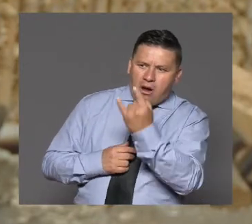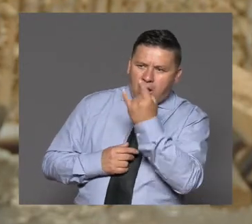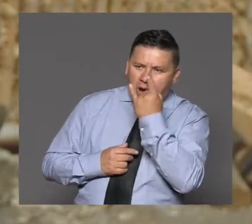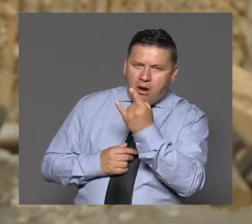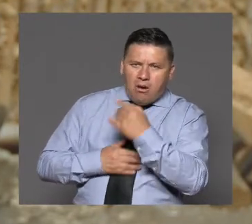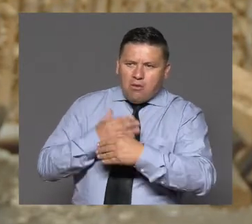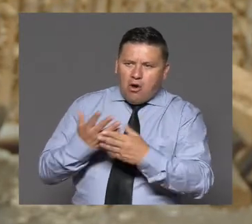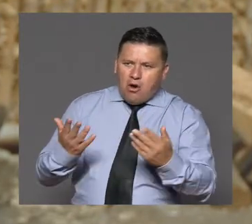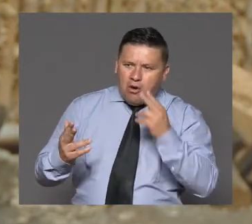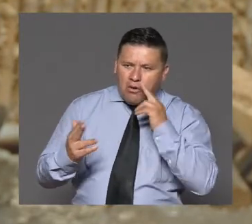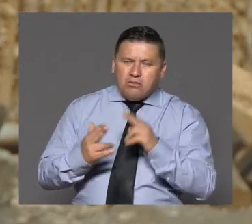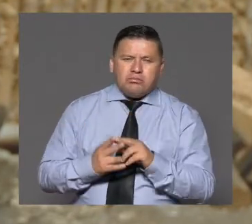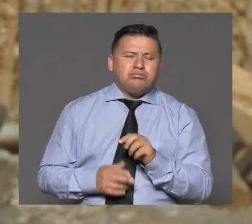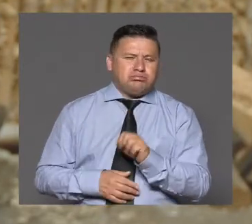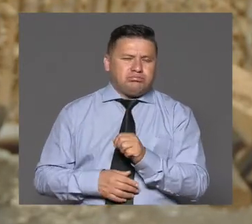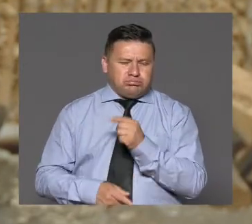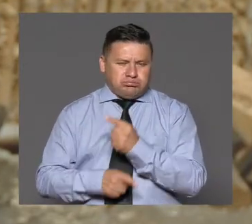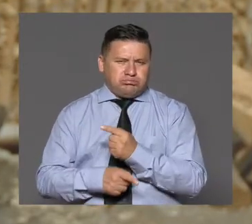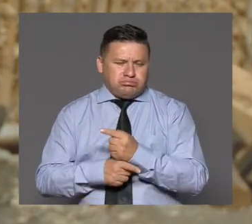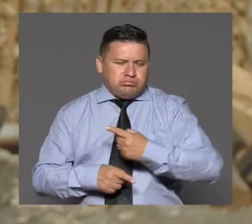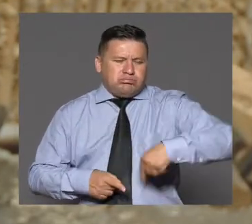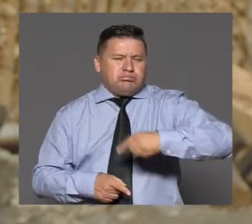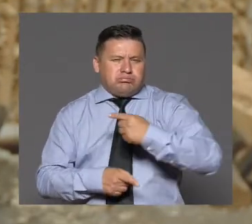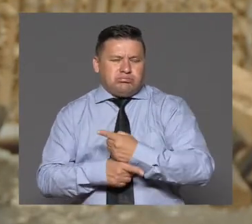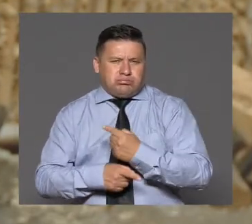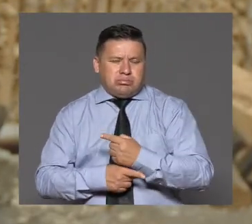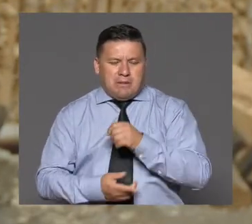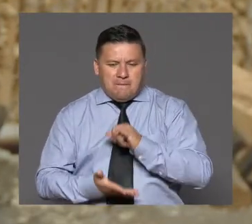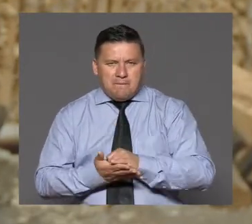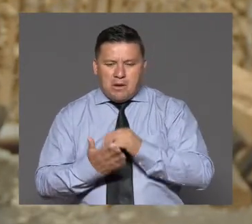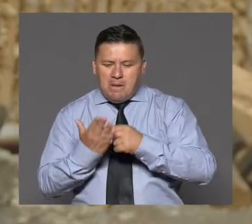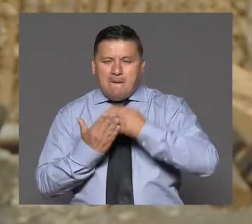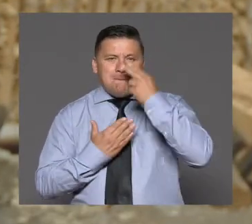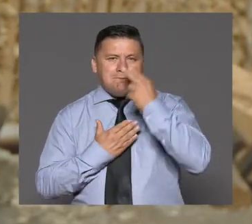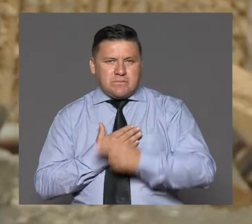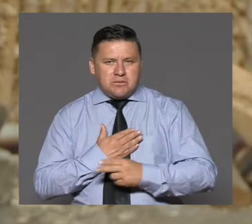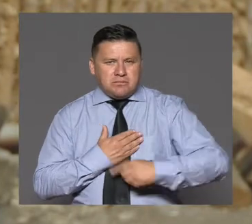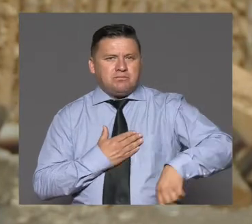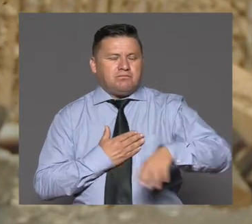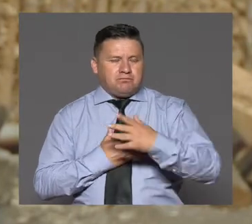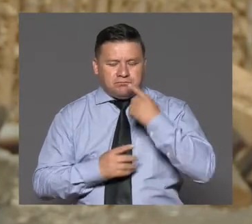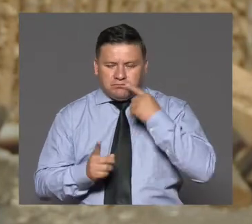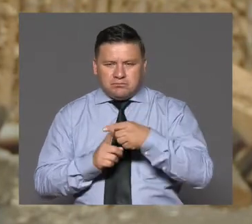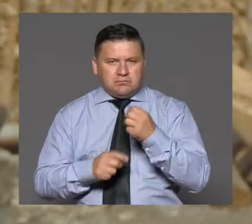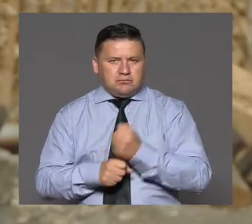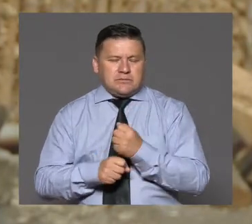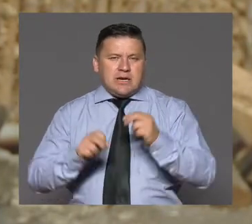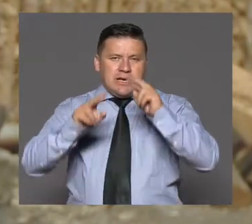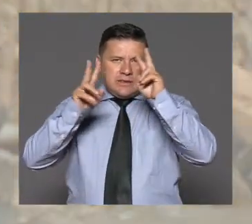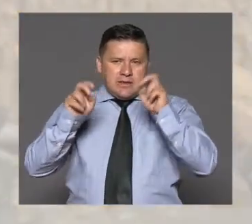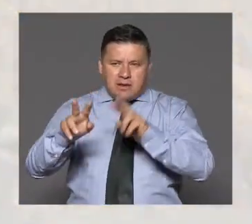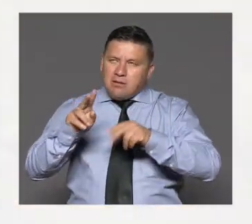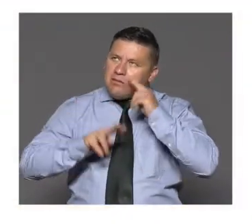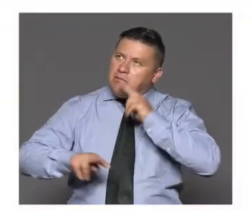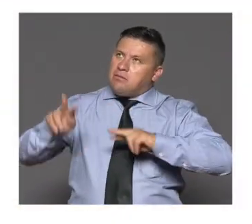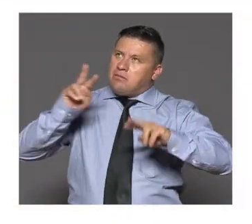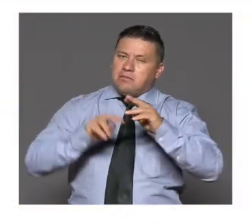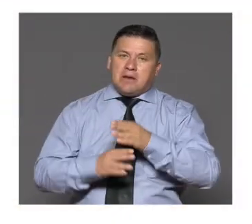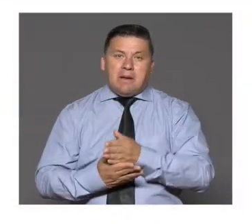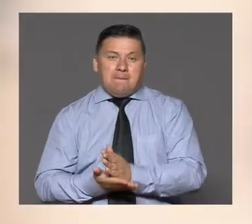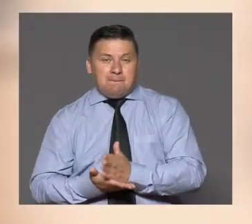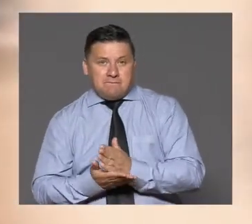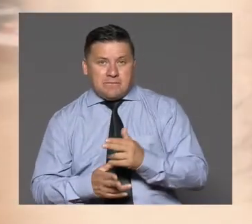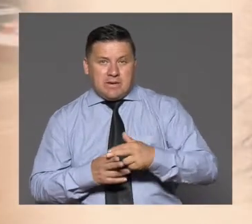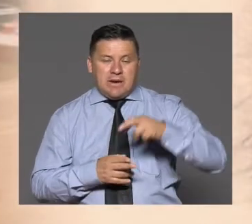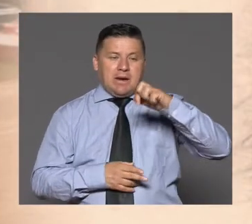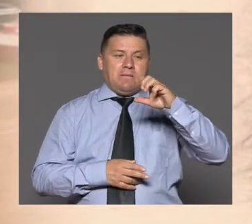conocer el proceso. Sí, eso hace parte ya del mismo proyecto que estamos trabajando con el tema agroturístico. La panelera